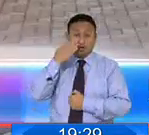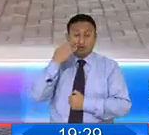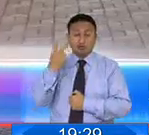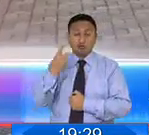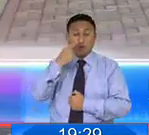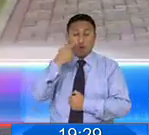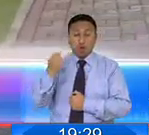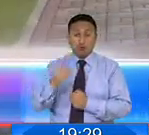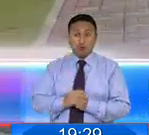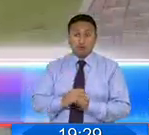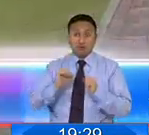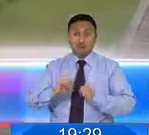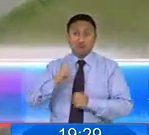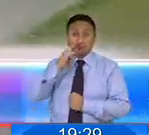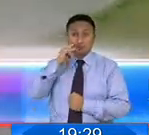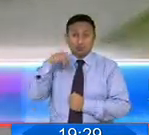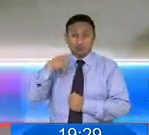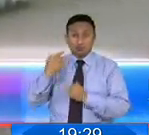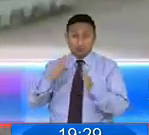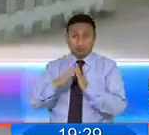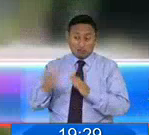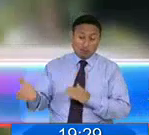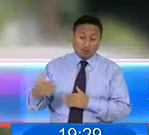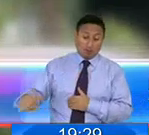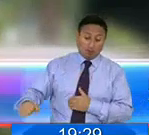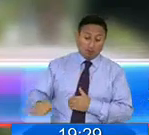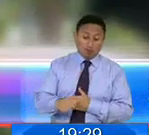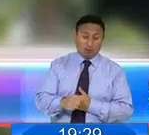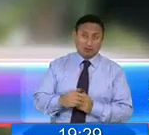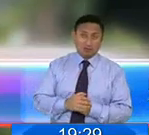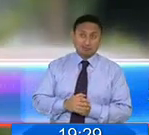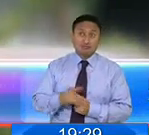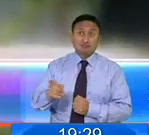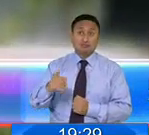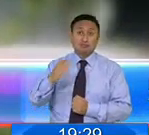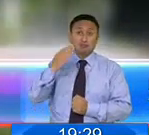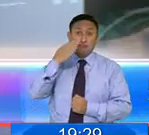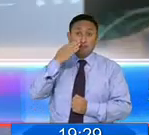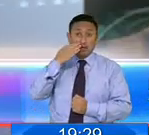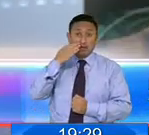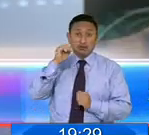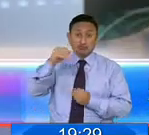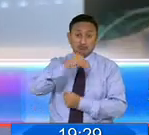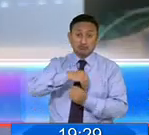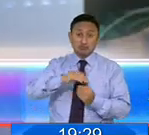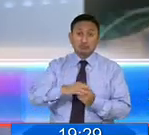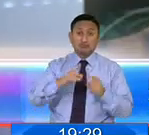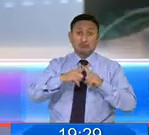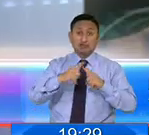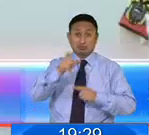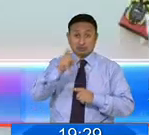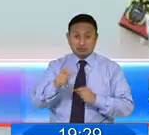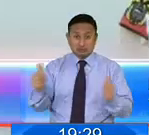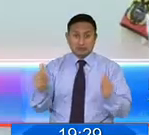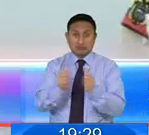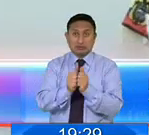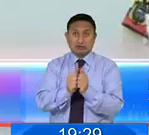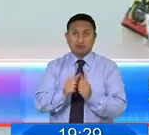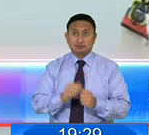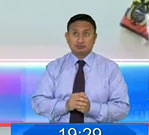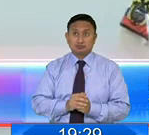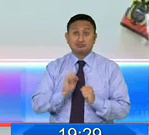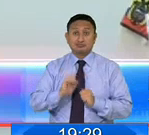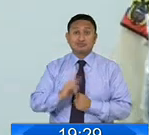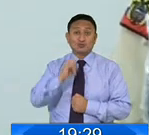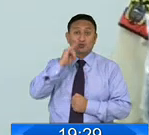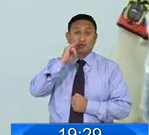hombres que habrían sacado al menor de su domicilio para presionar a su progenitora para que vuelva con su expareja. Al niño le taparon